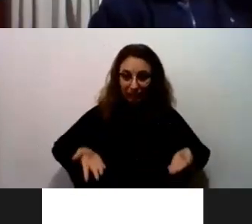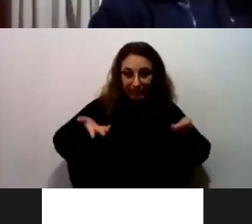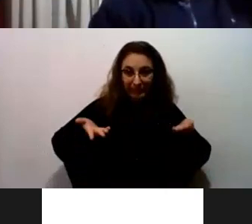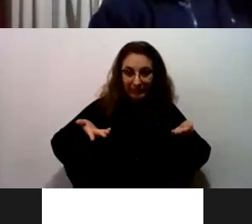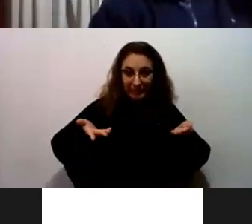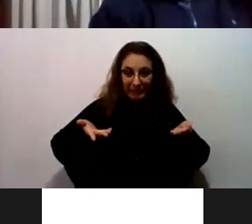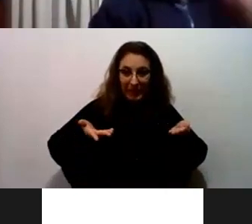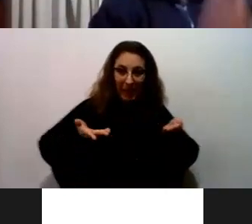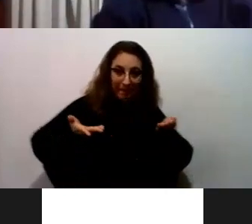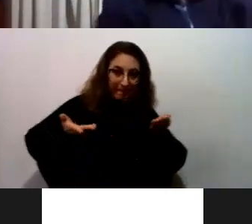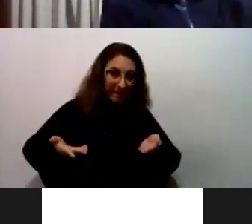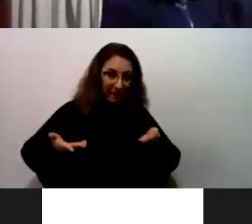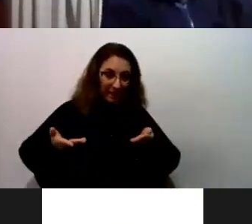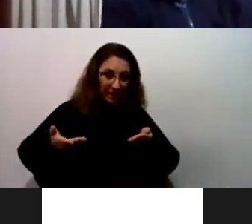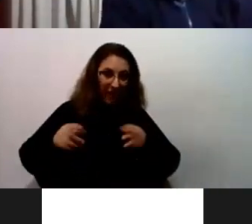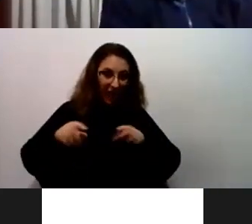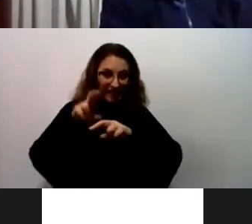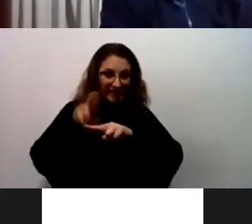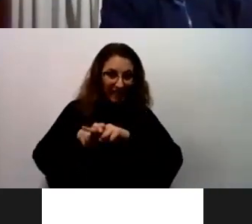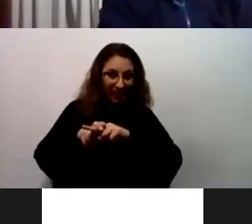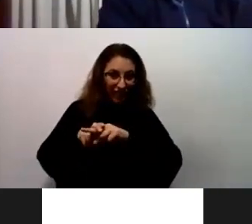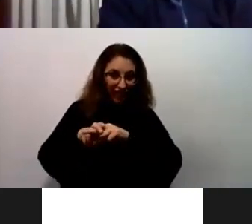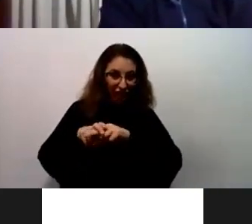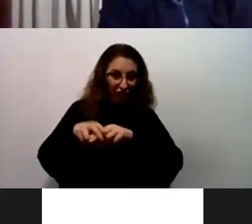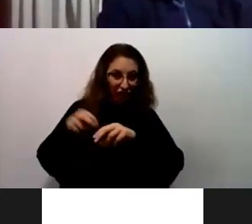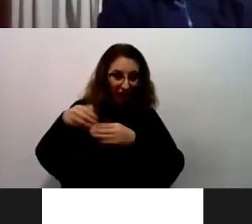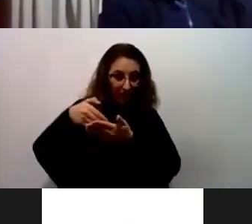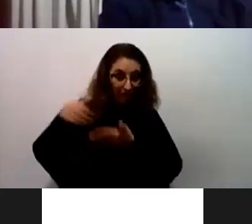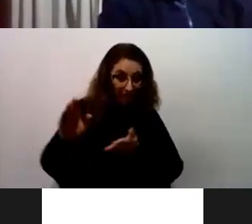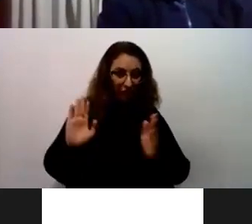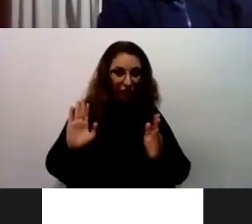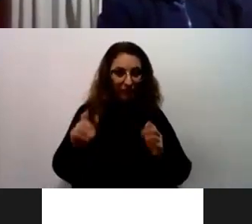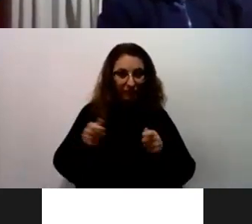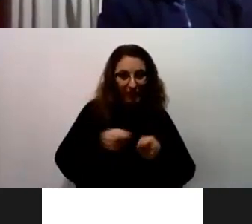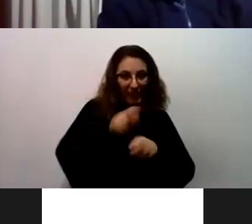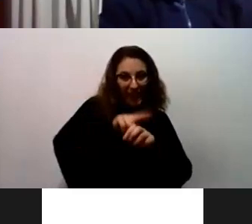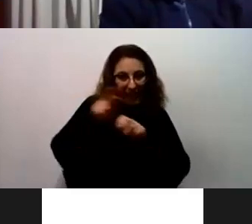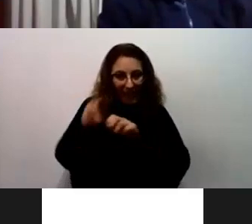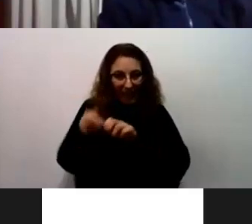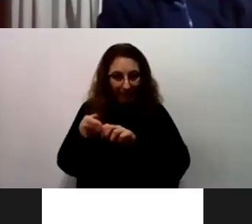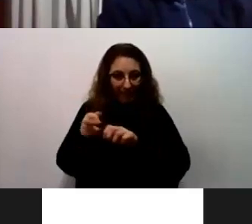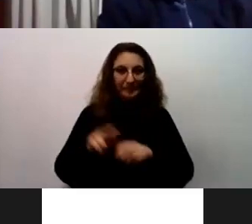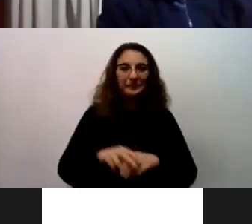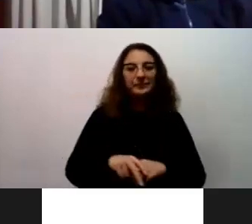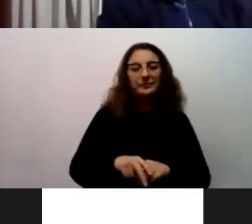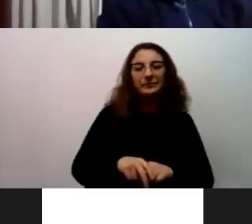al asiento del micro. Con respecto, bueno, por eso es un